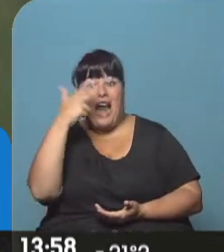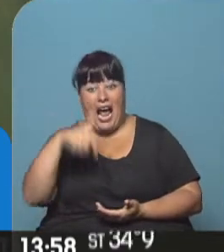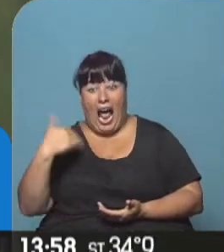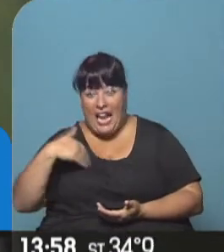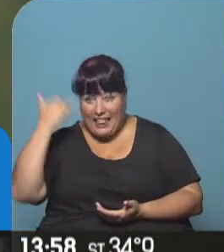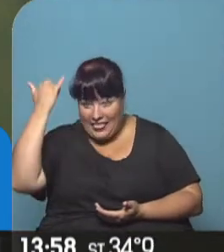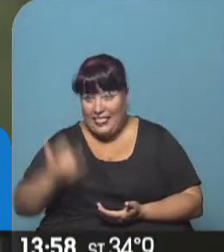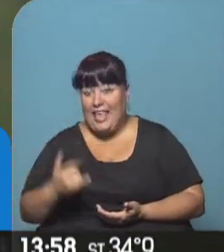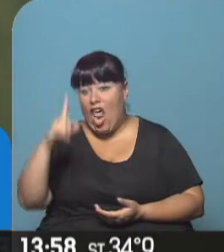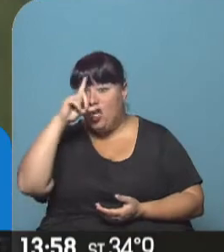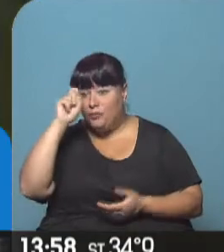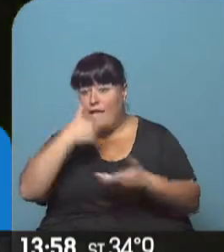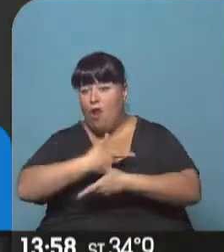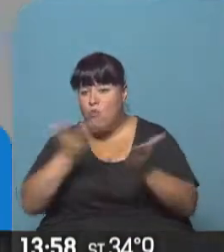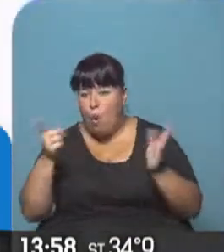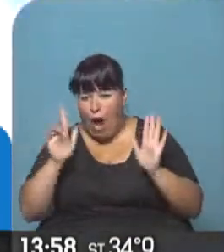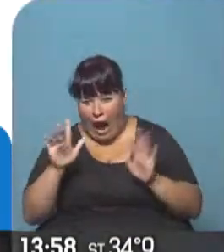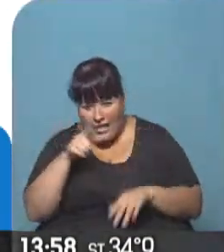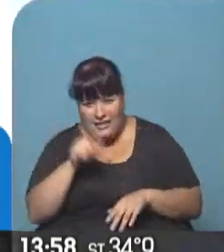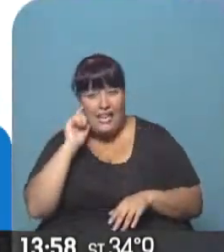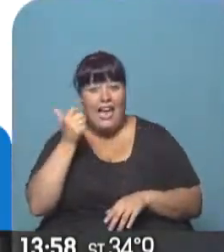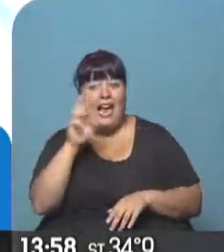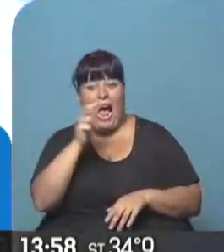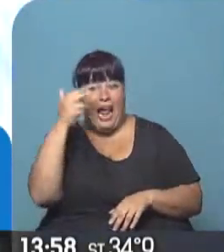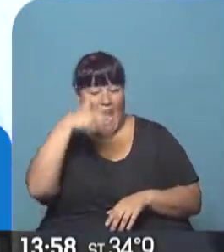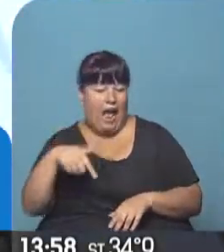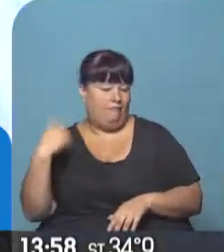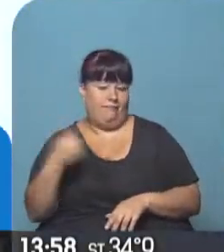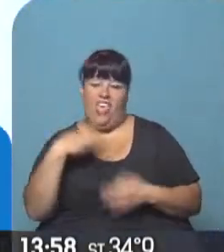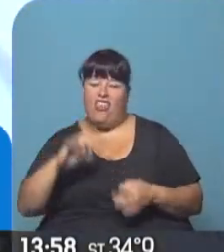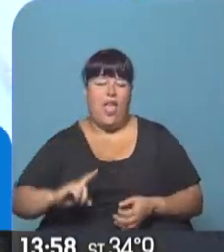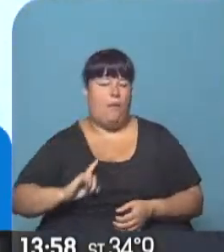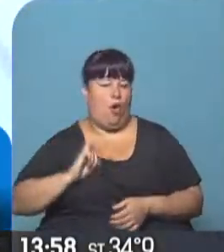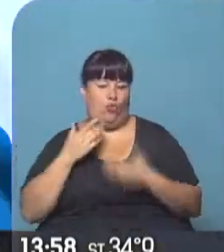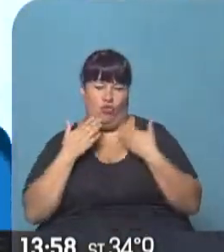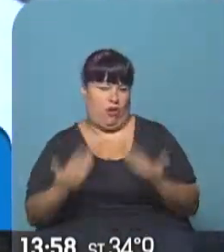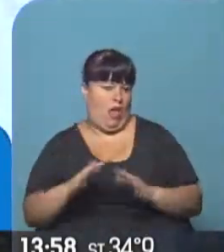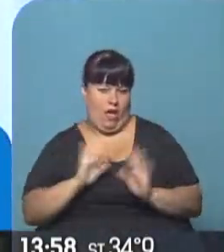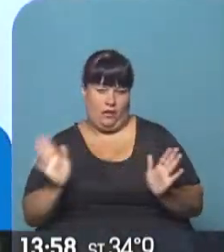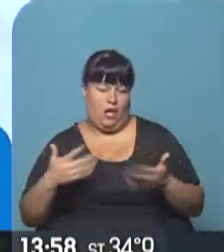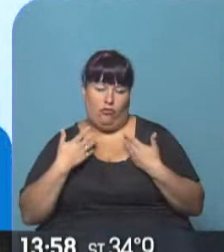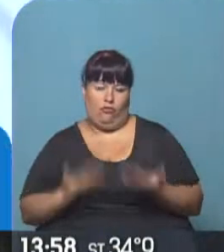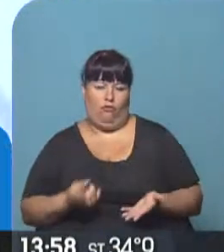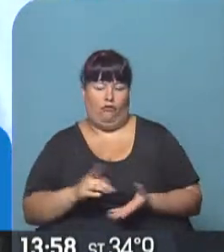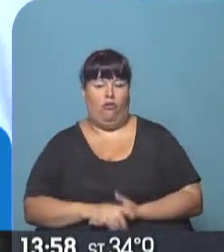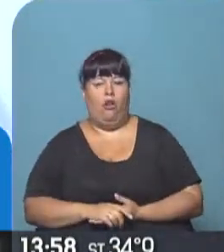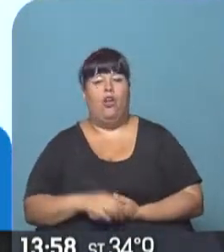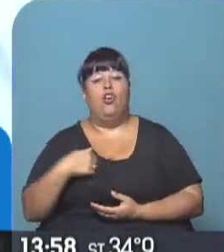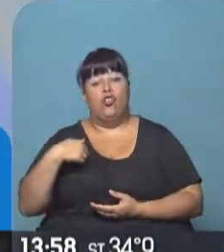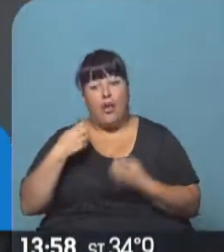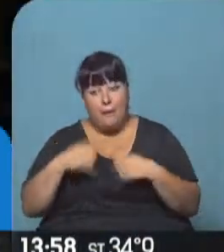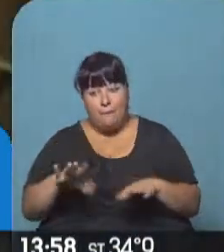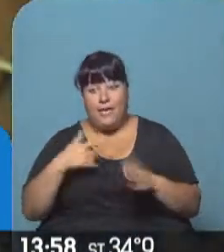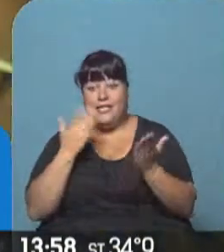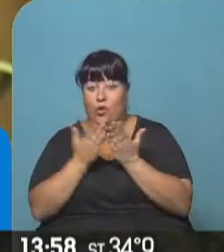Argentina tenga un hospital público como el Garrahan, es algo que nos tenemos que sentir muy agradecidos, muy satisfechos. Cuando yo empecé la